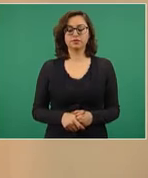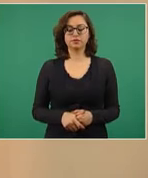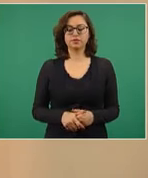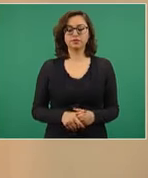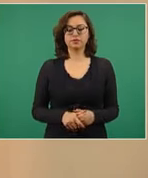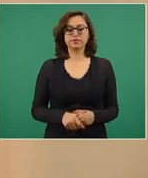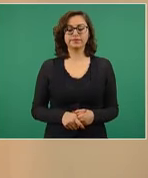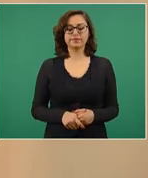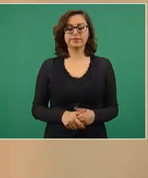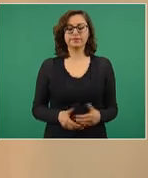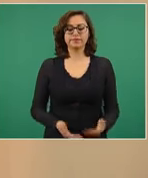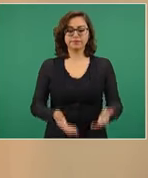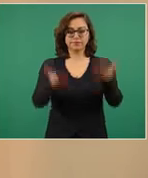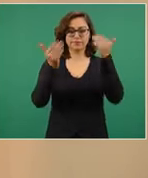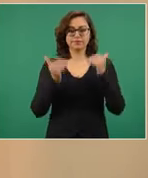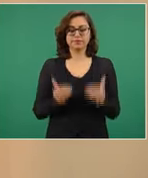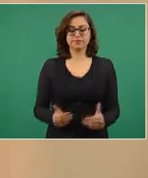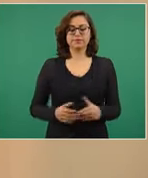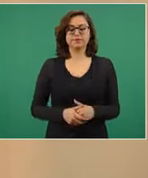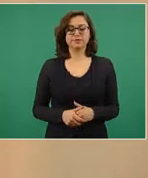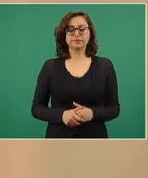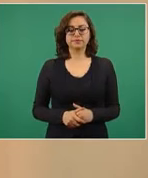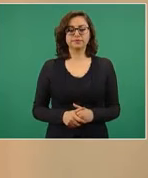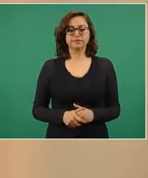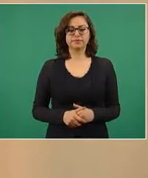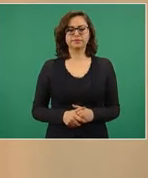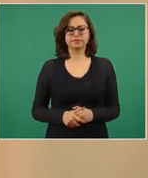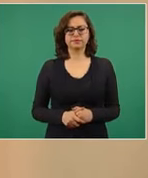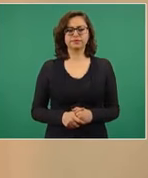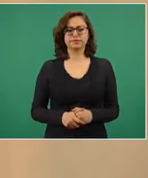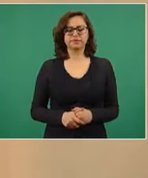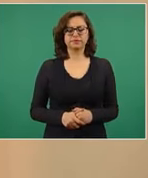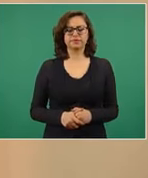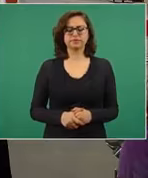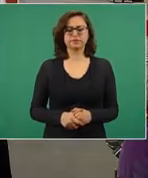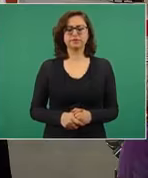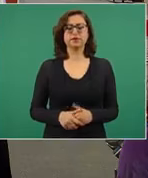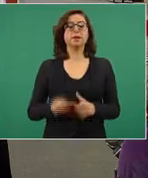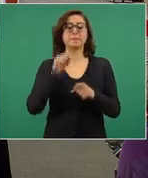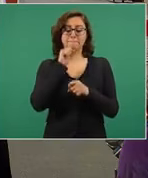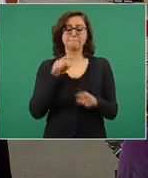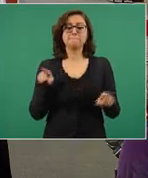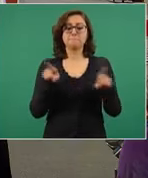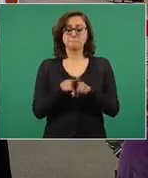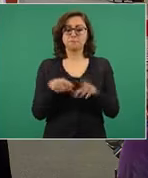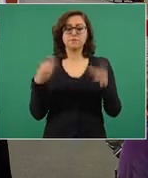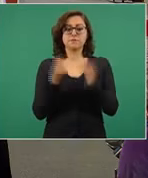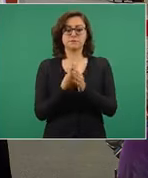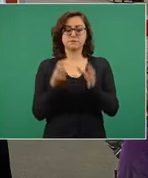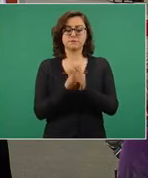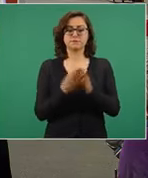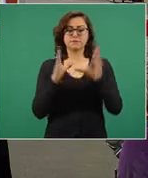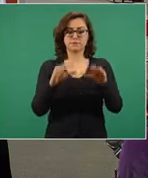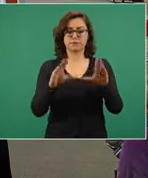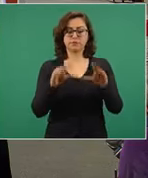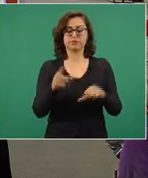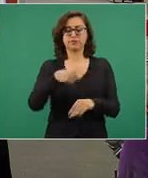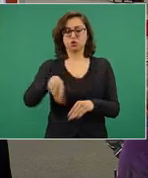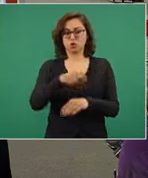Entonces, en el presente, continuamos con el primer escalón en el mismo curso de formación inicial de personal de nuevo